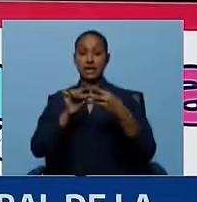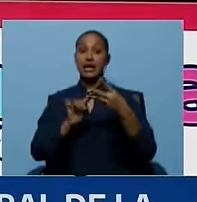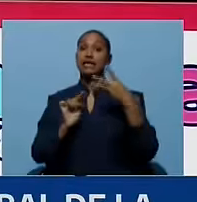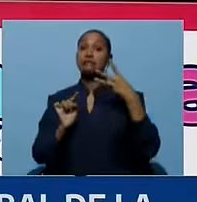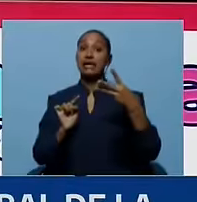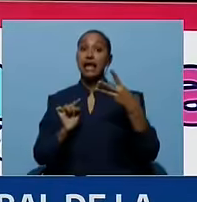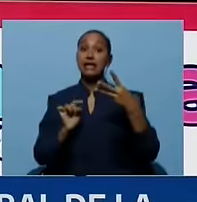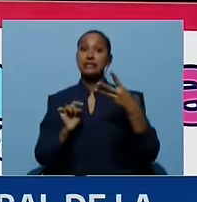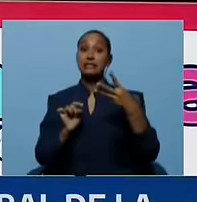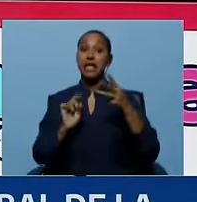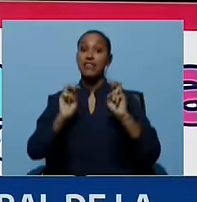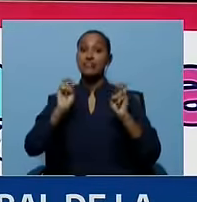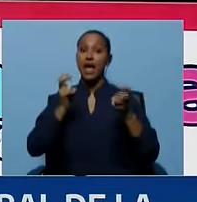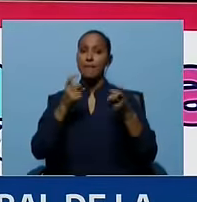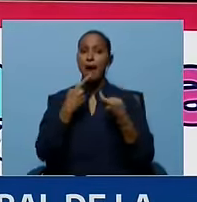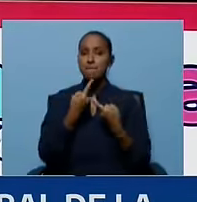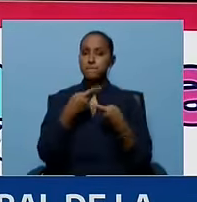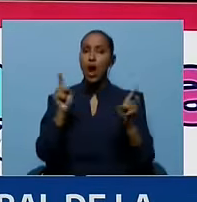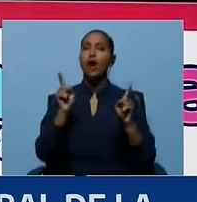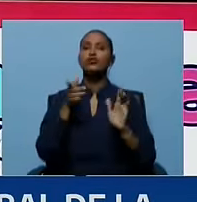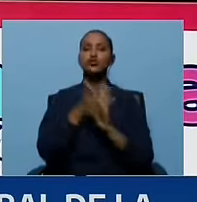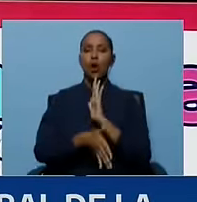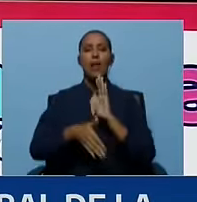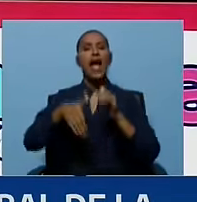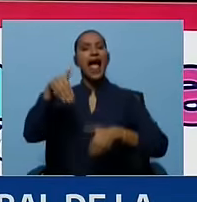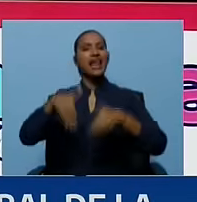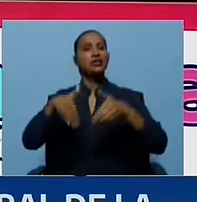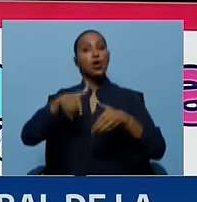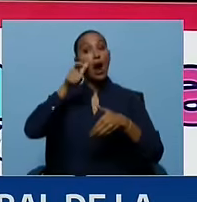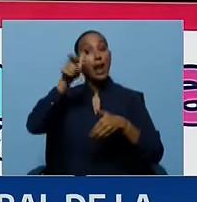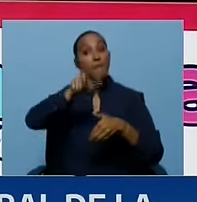ellos: elecciones populares,